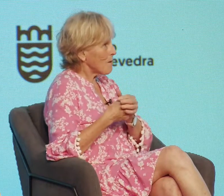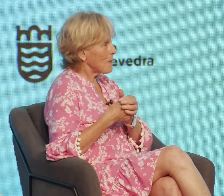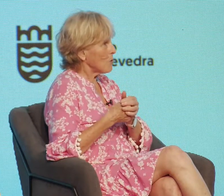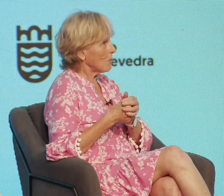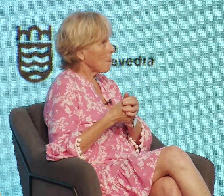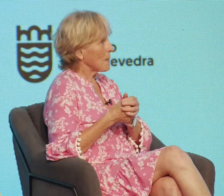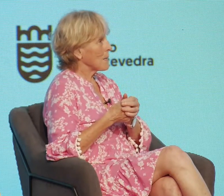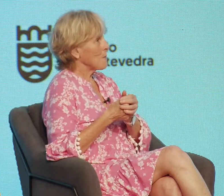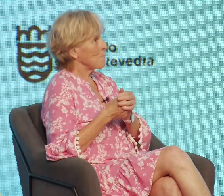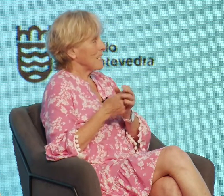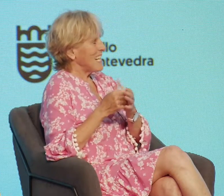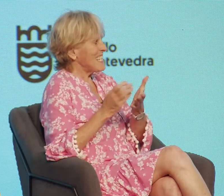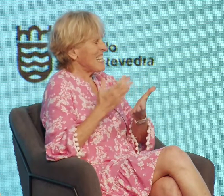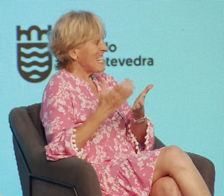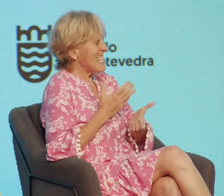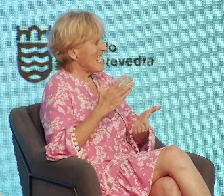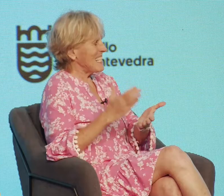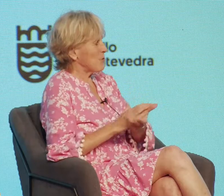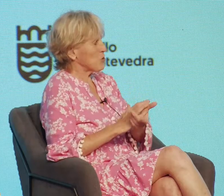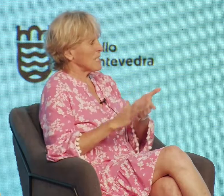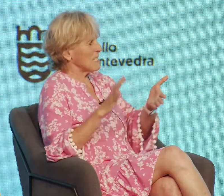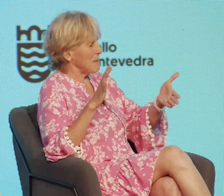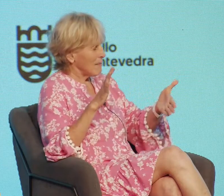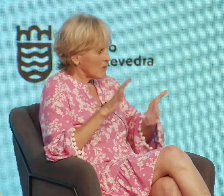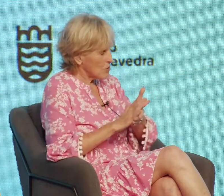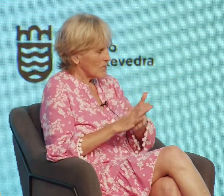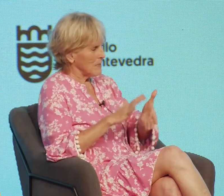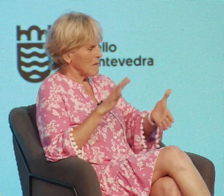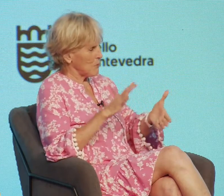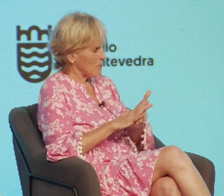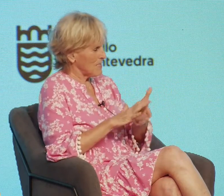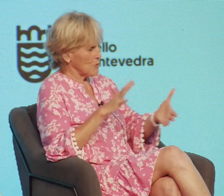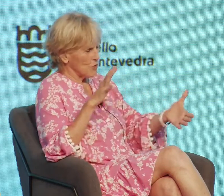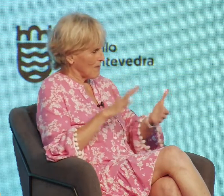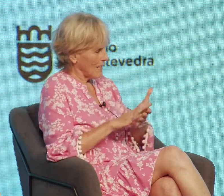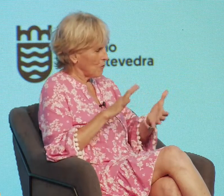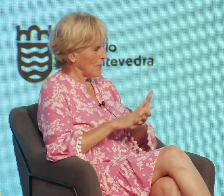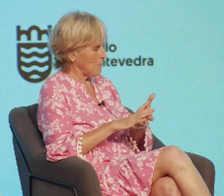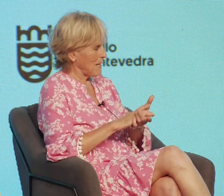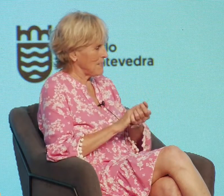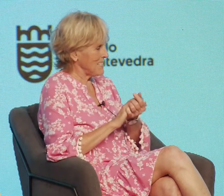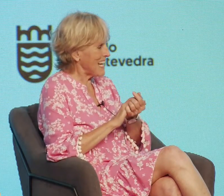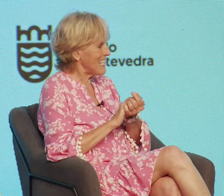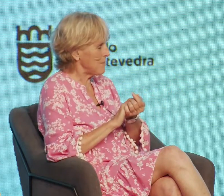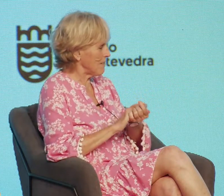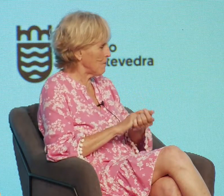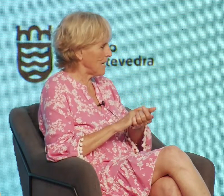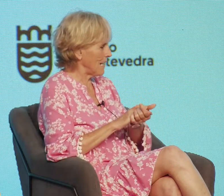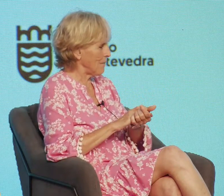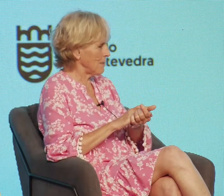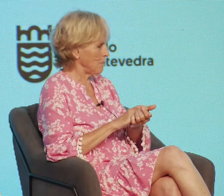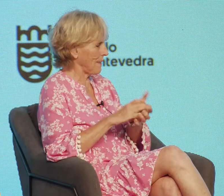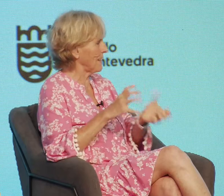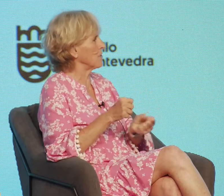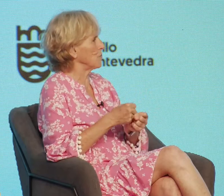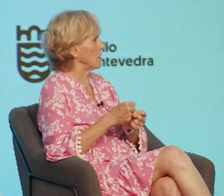yo estaba peor, leía y leía y leía cosas y miraba programas y escuchaba radio y tal, para ver si alguien me daba alguna